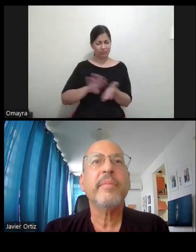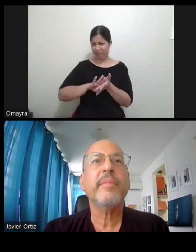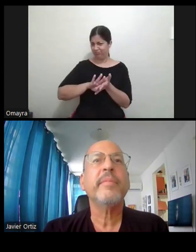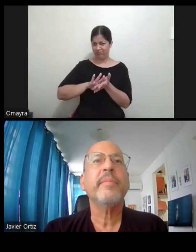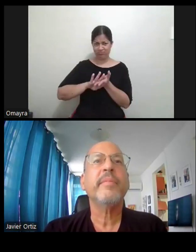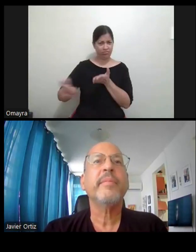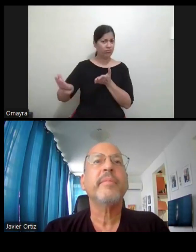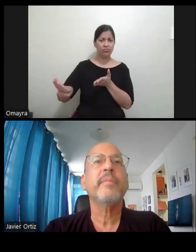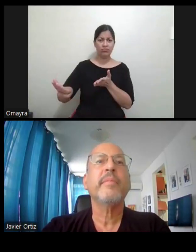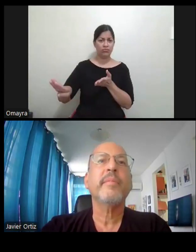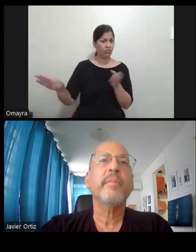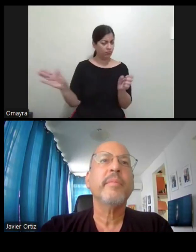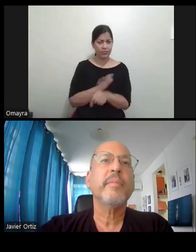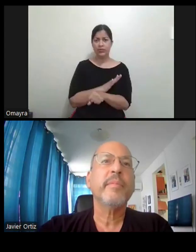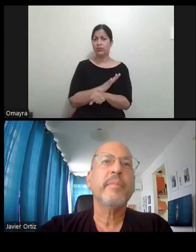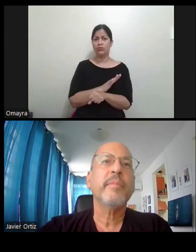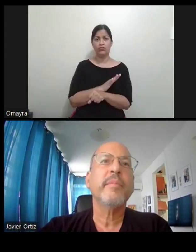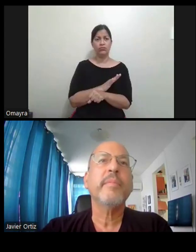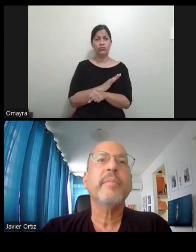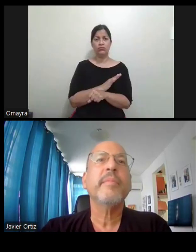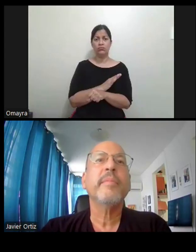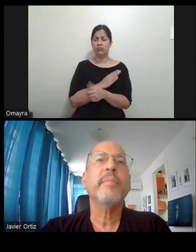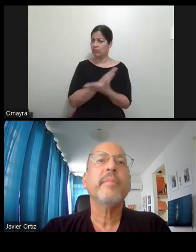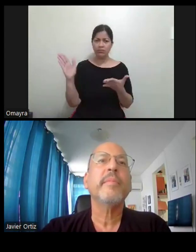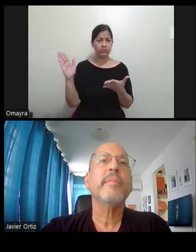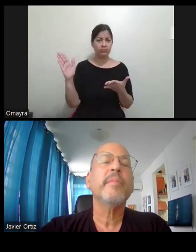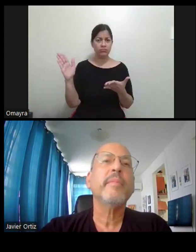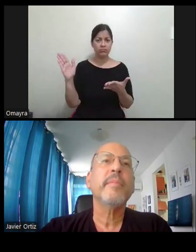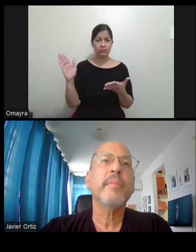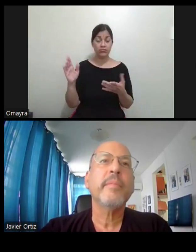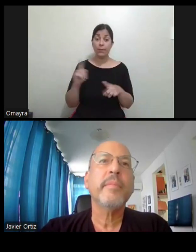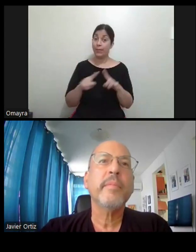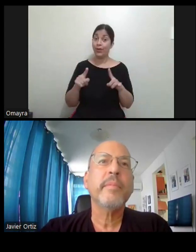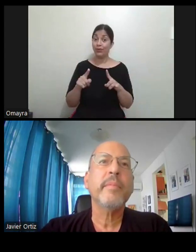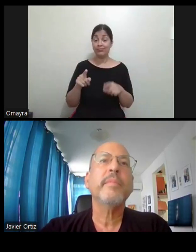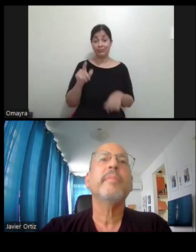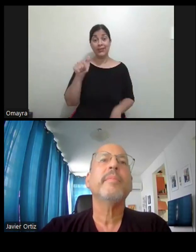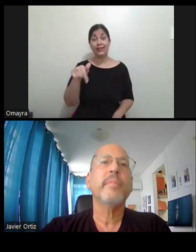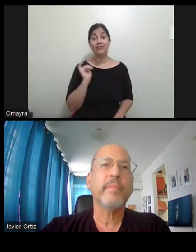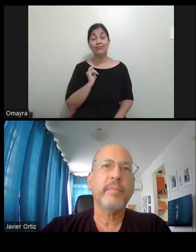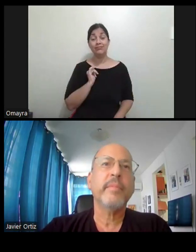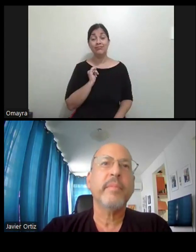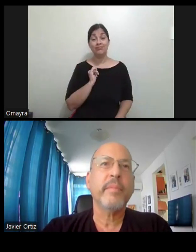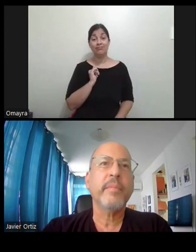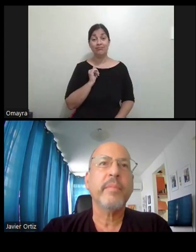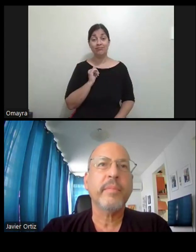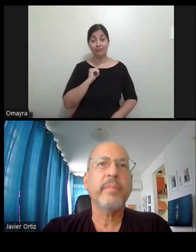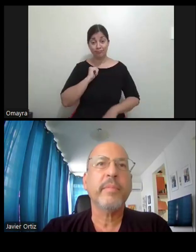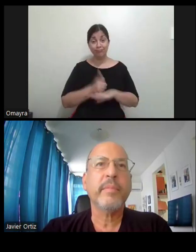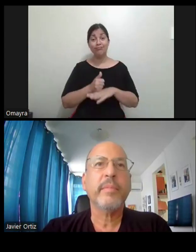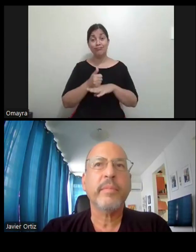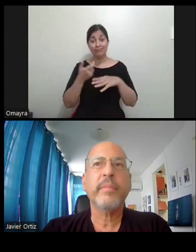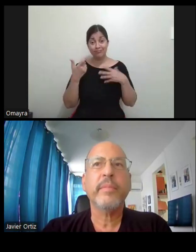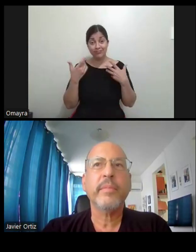gente que lo está rechazando, pero ¡pa! Tú sabes, pero está ahí. Está ahí, ya llegó. Está ahí y